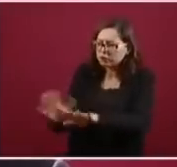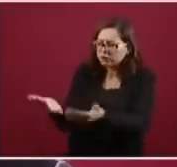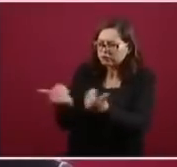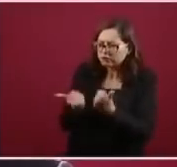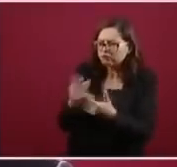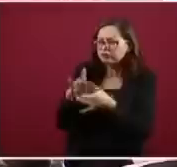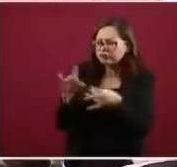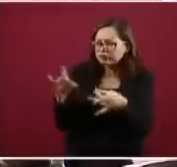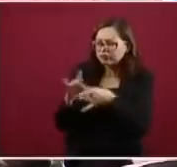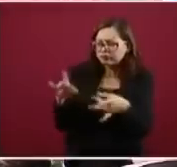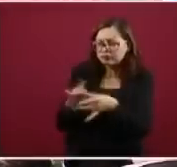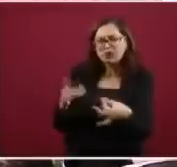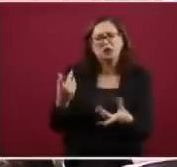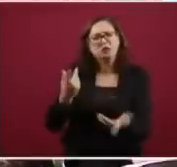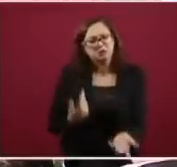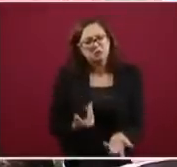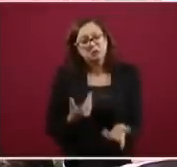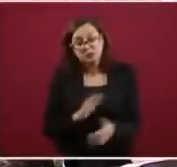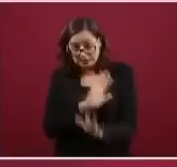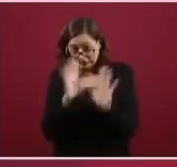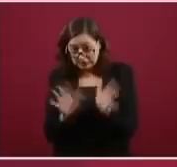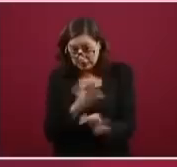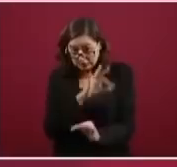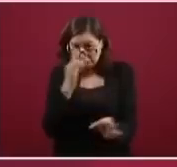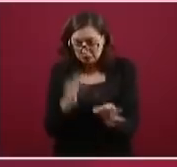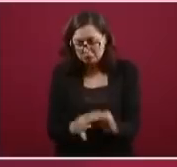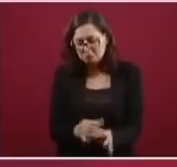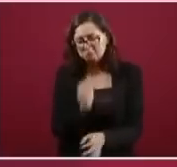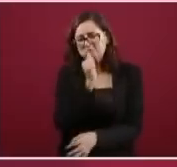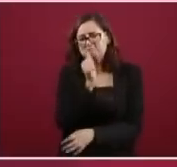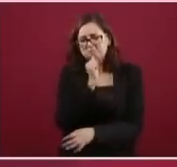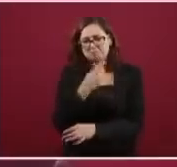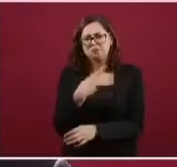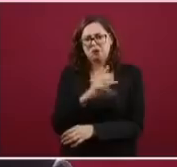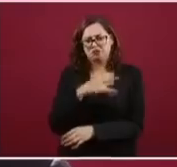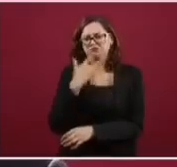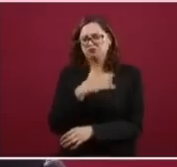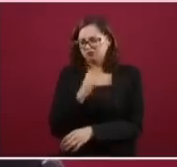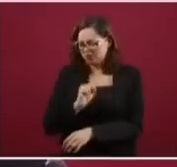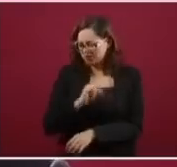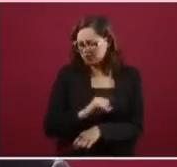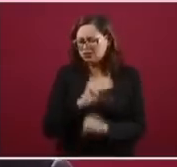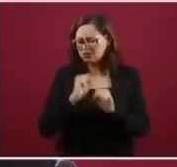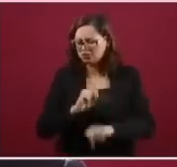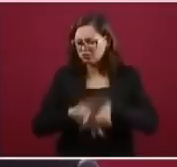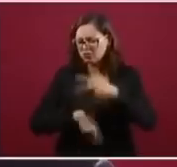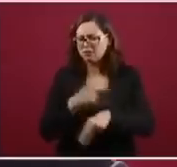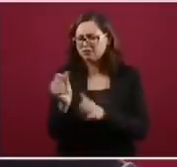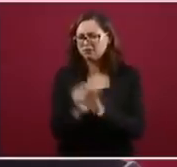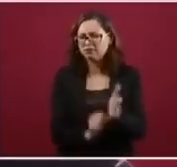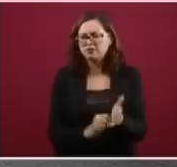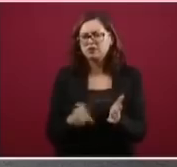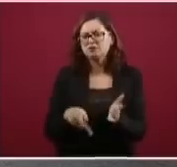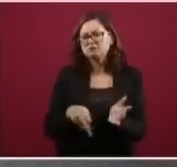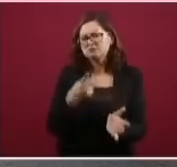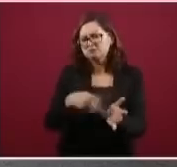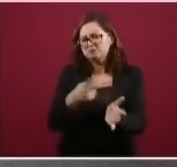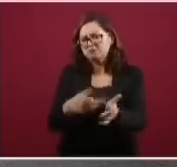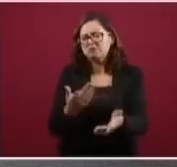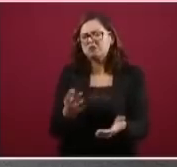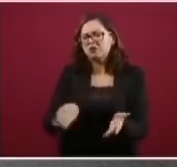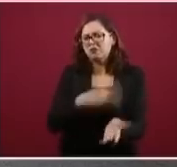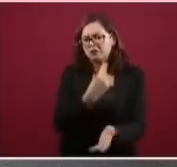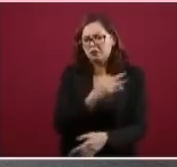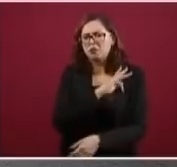algo hecho pero nos sentimos muy optimistas de que puede ser firmado en los próximos meses y eso sí pondría en una trayectoria distinta méxico